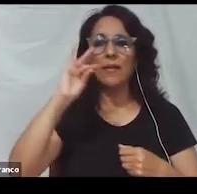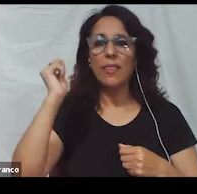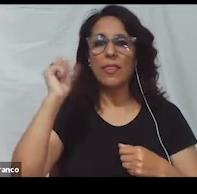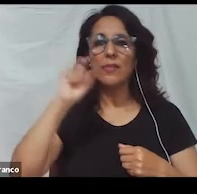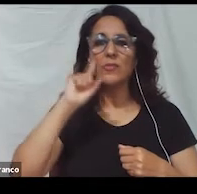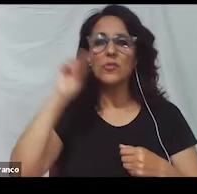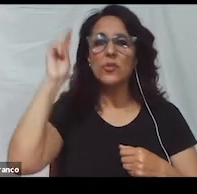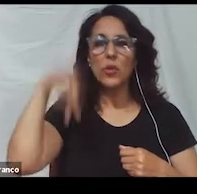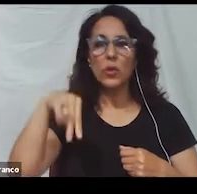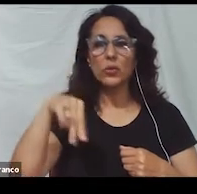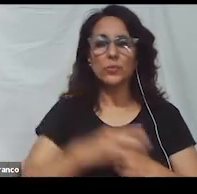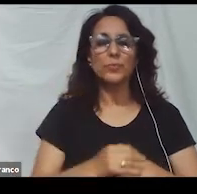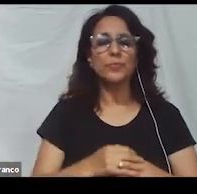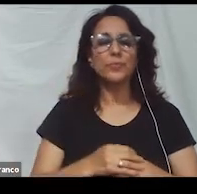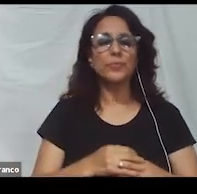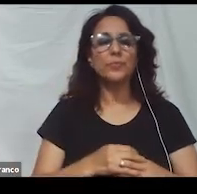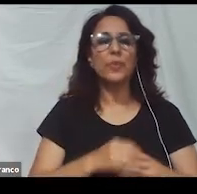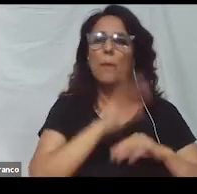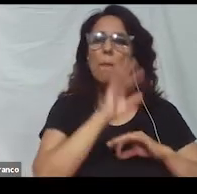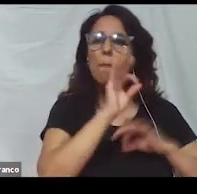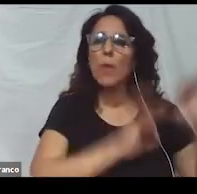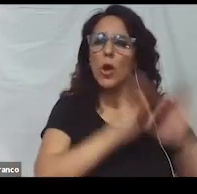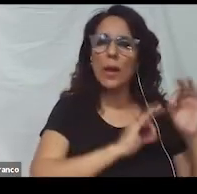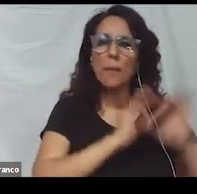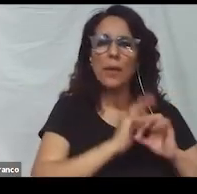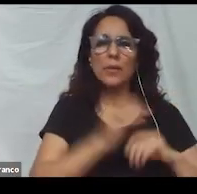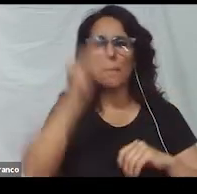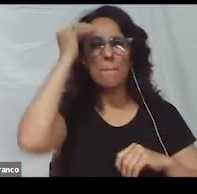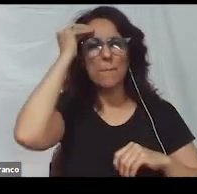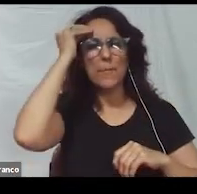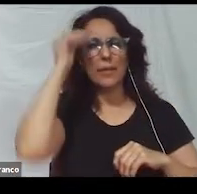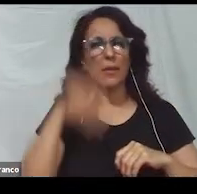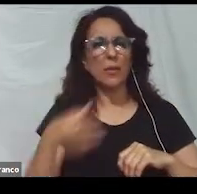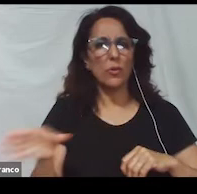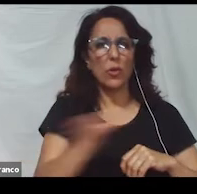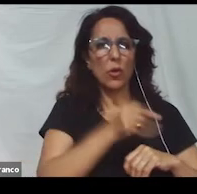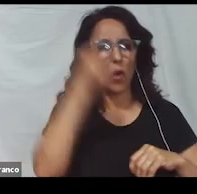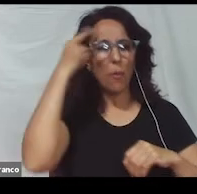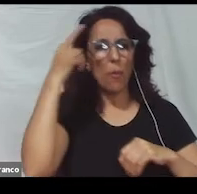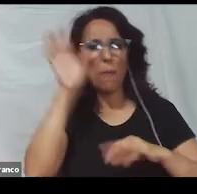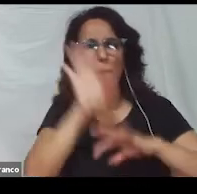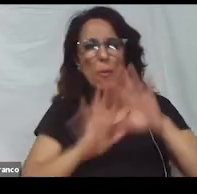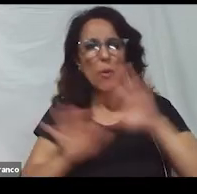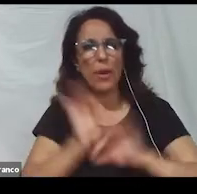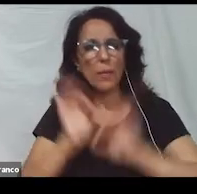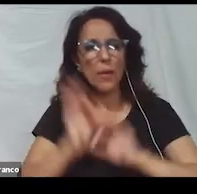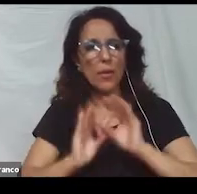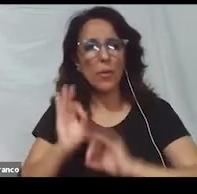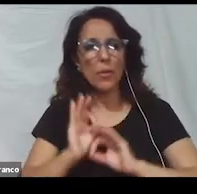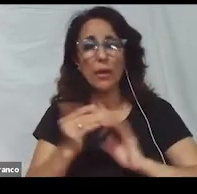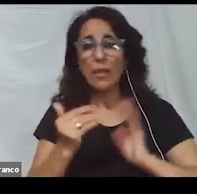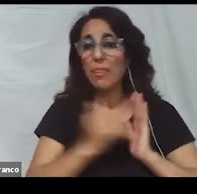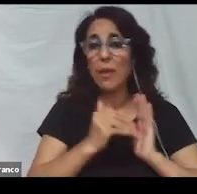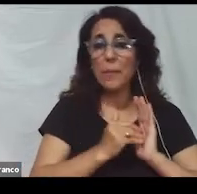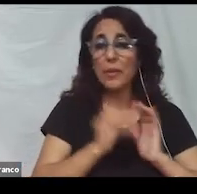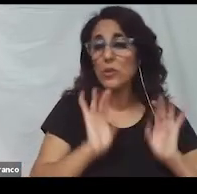vista de programación ahora, porque hay algo importante que deben tener en mente como programadores, me refiero, ¿no? Y es que no